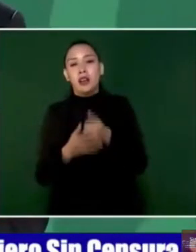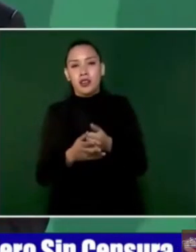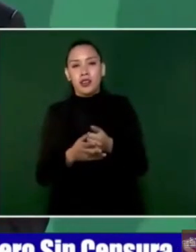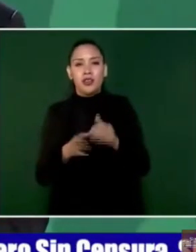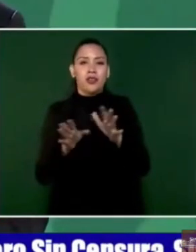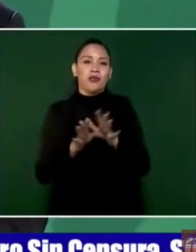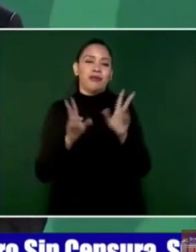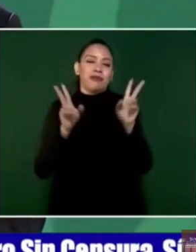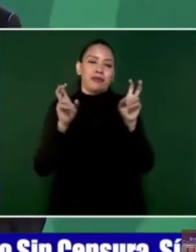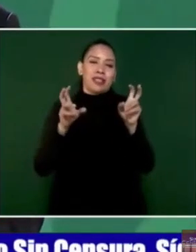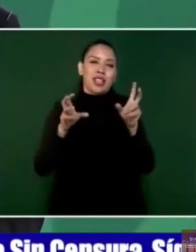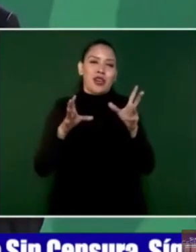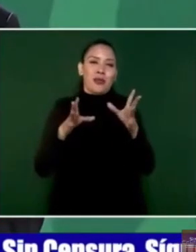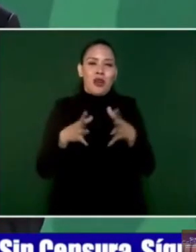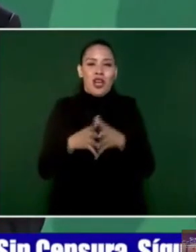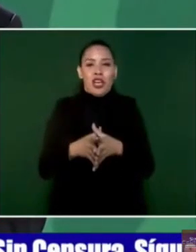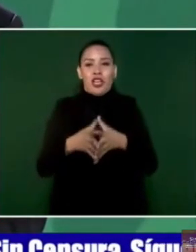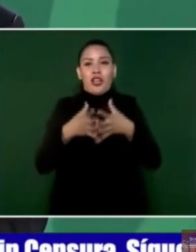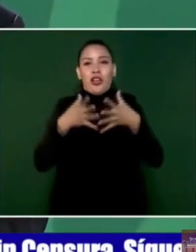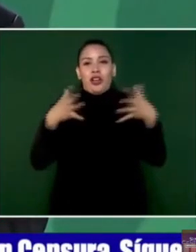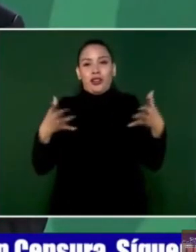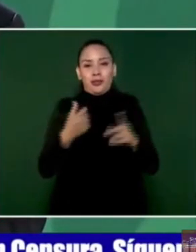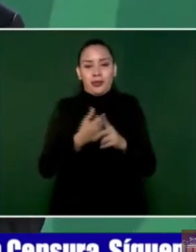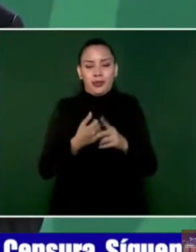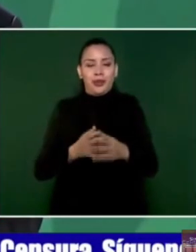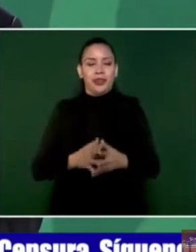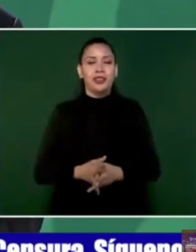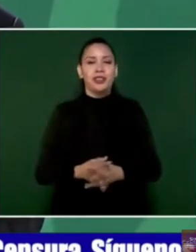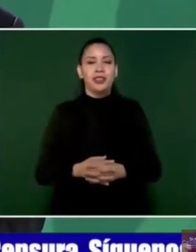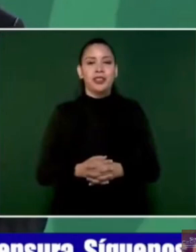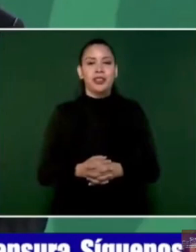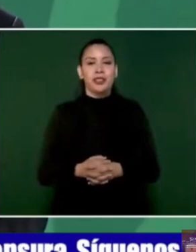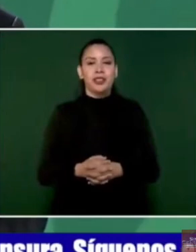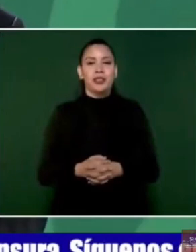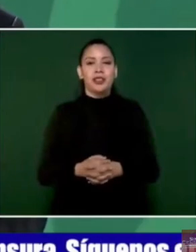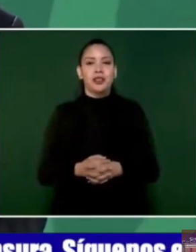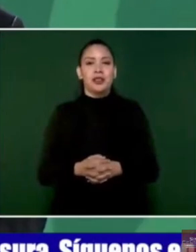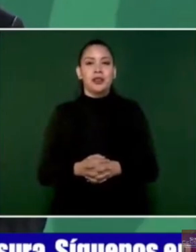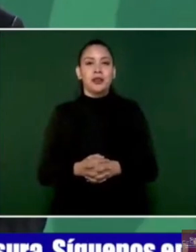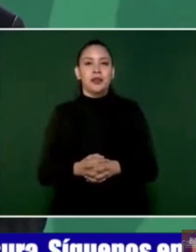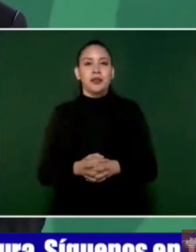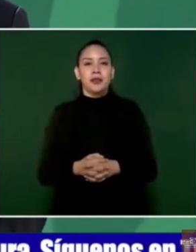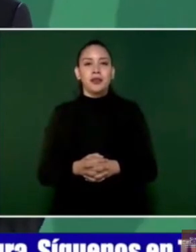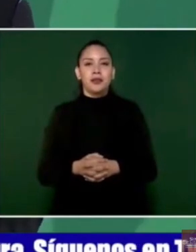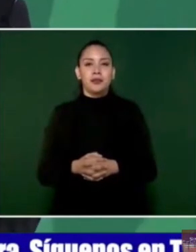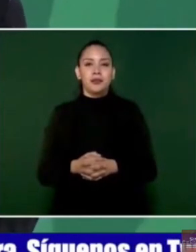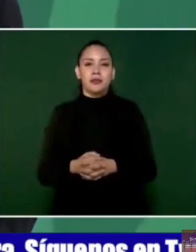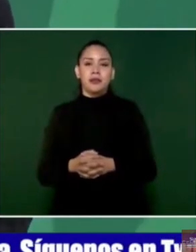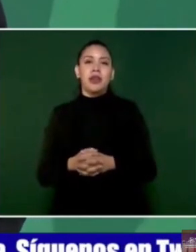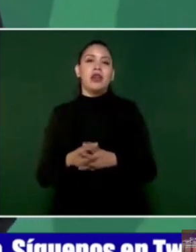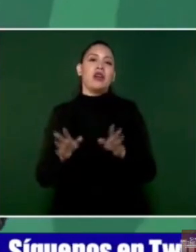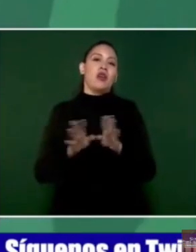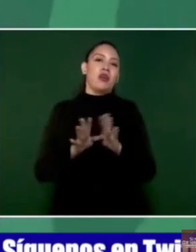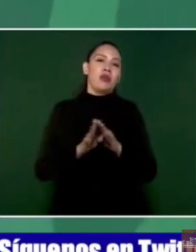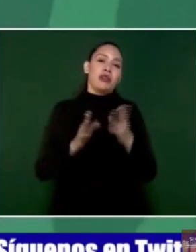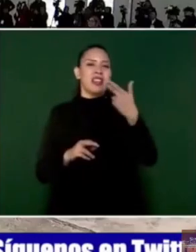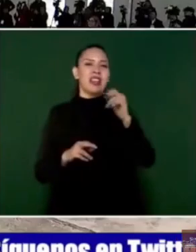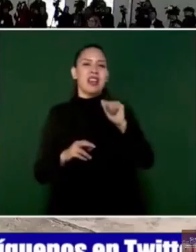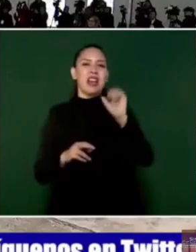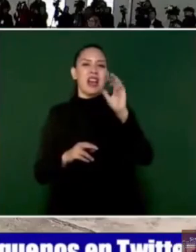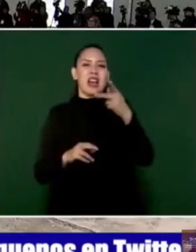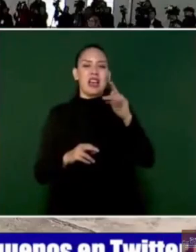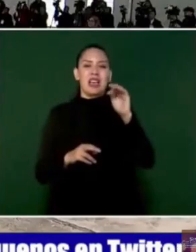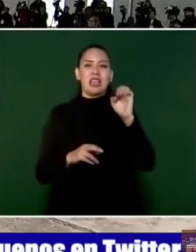una pregunta legítima. Pero Sara Pablo, en lugar de hacer eso, se va con la pregunta que quiere hacer el PAN porque quiere